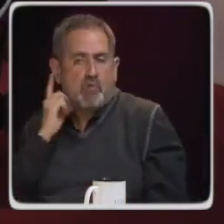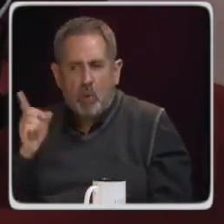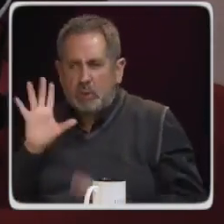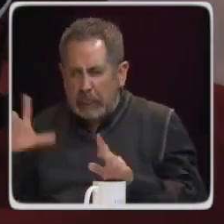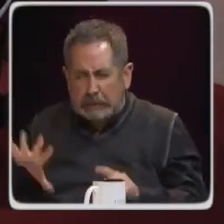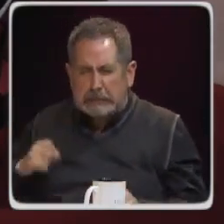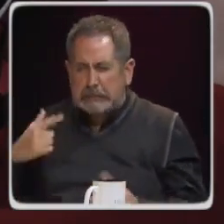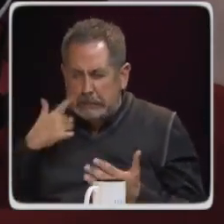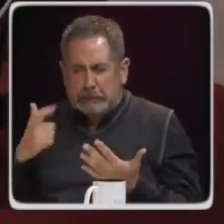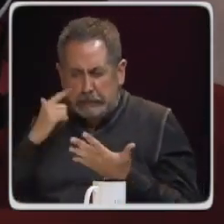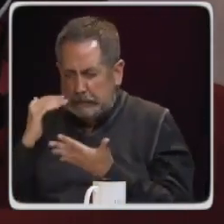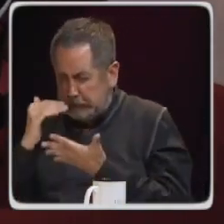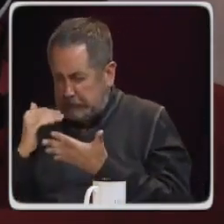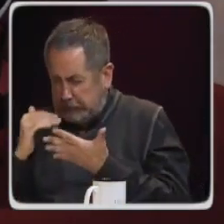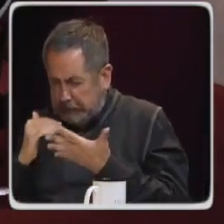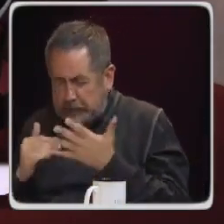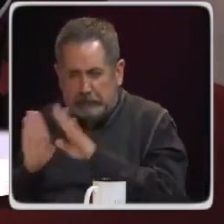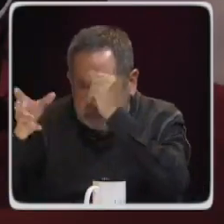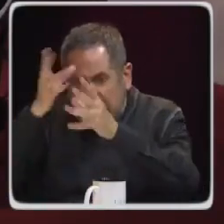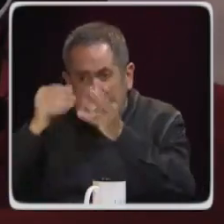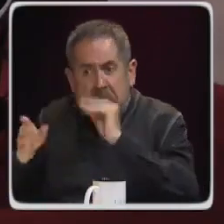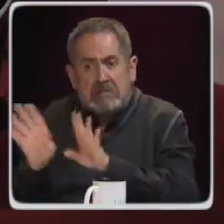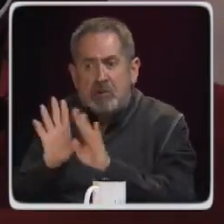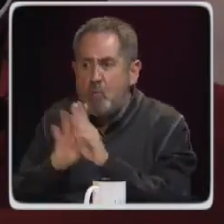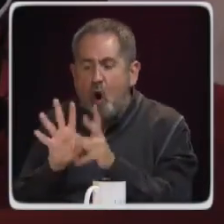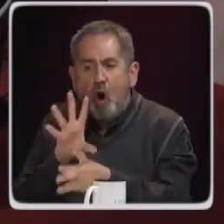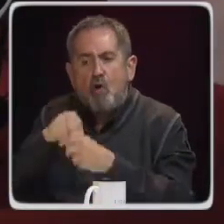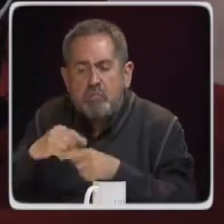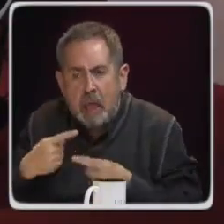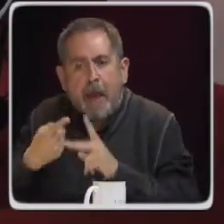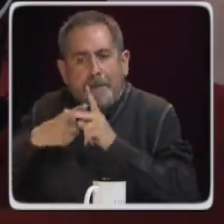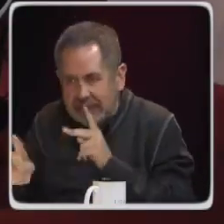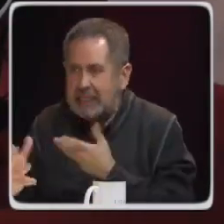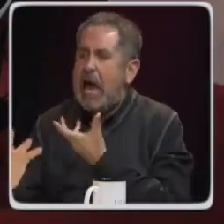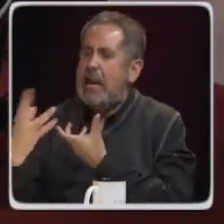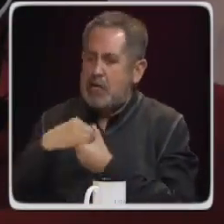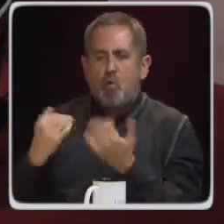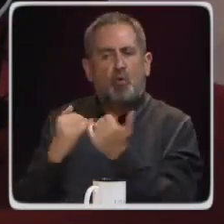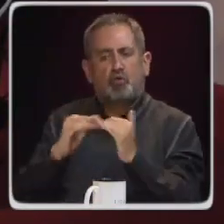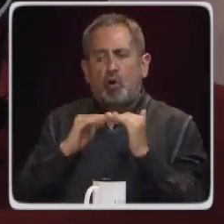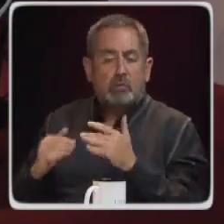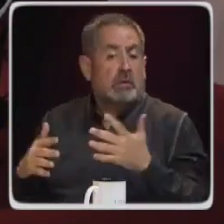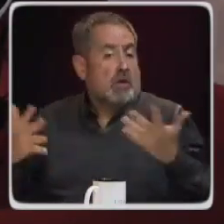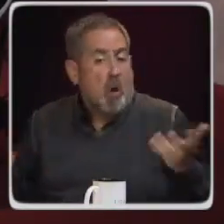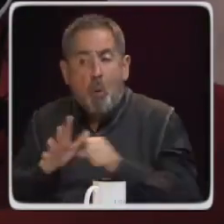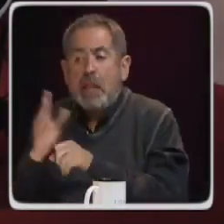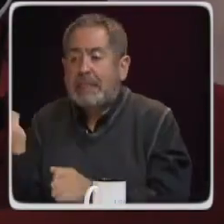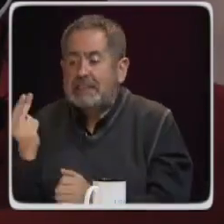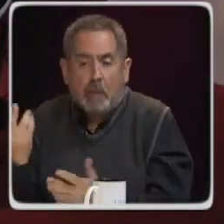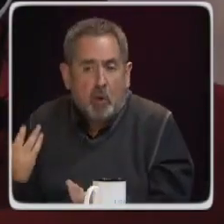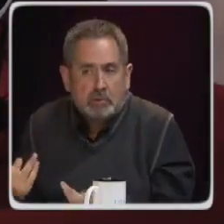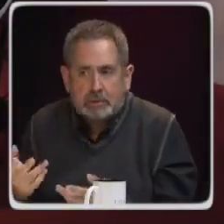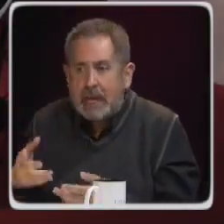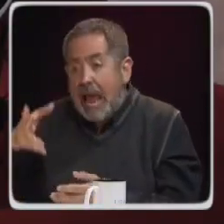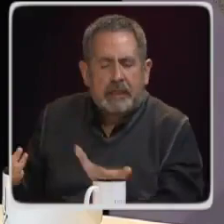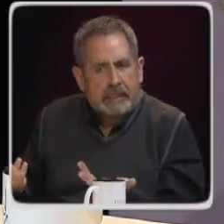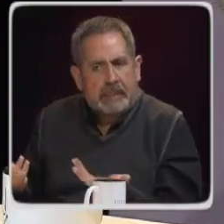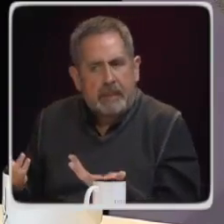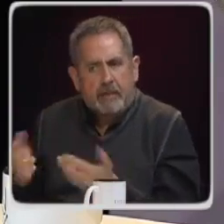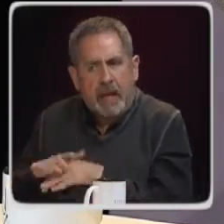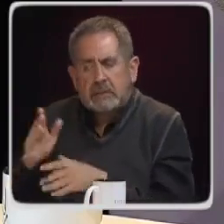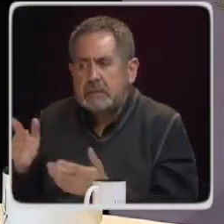la enseñanza ahí, y eso sería más equitativo. De acuerdo. Ahora, esto, diputada, esto que nos dice Alejandra, nos recuerda que el